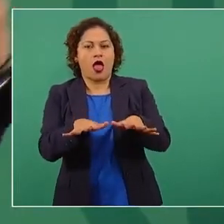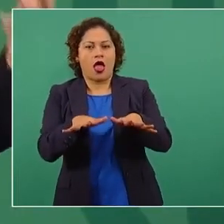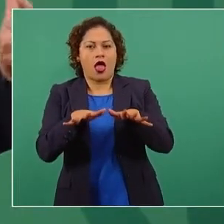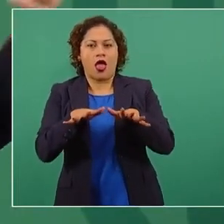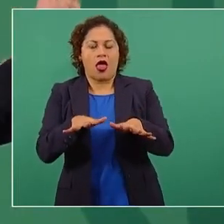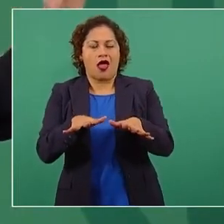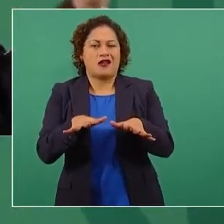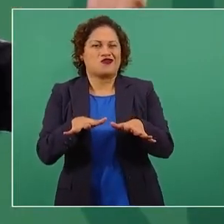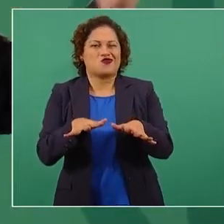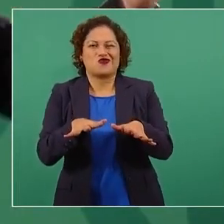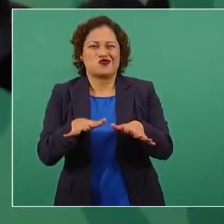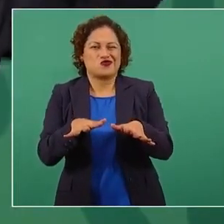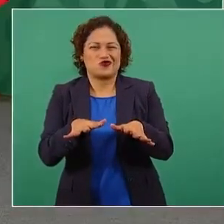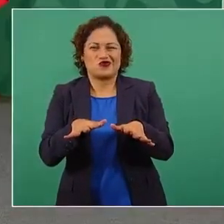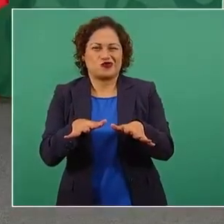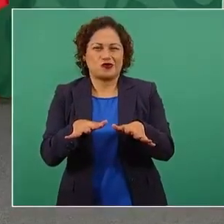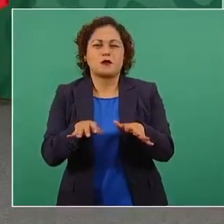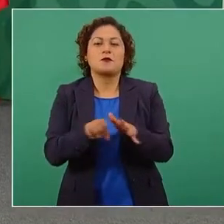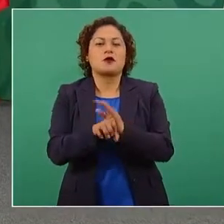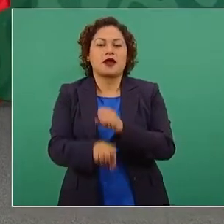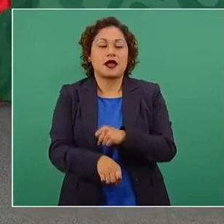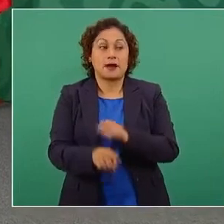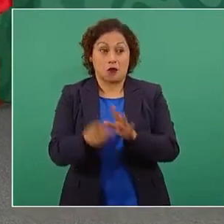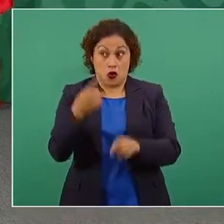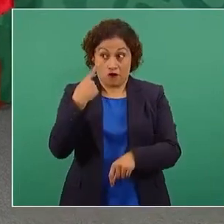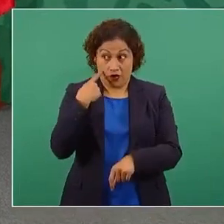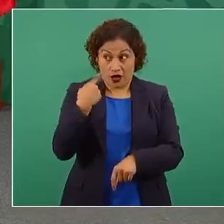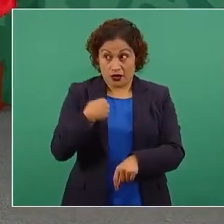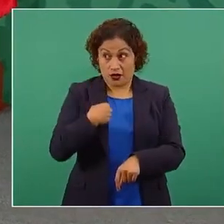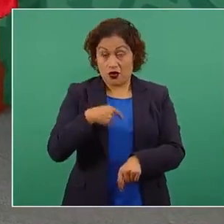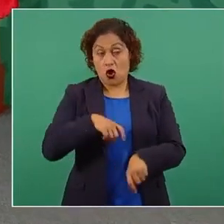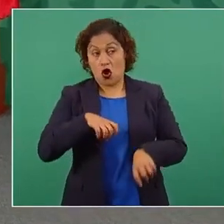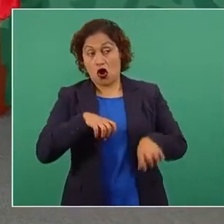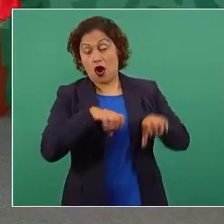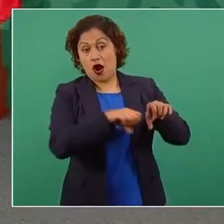Vamos a detener al Chapo